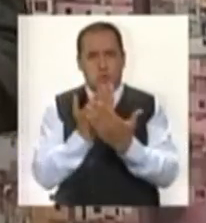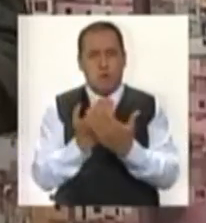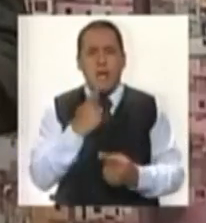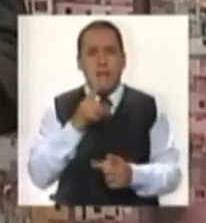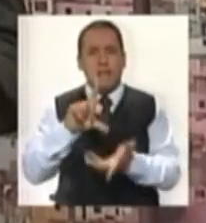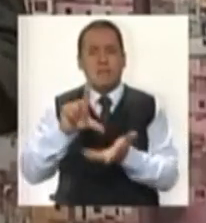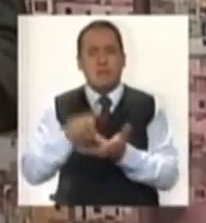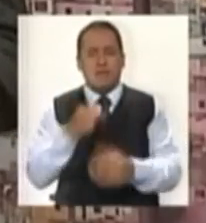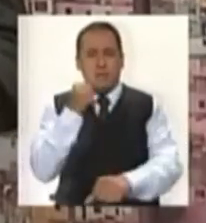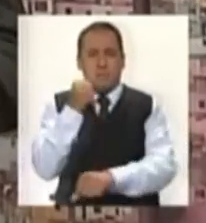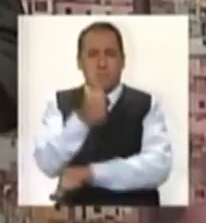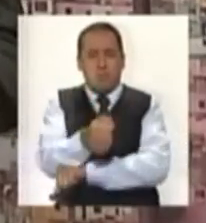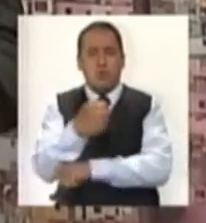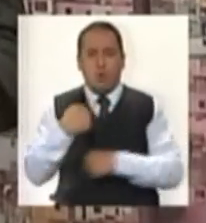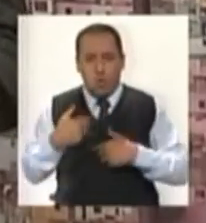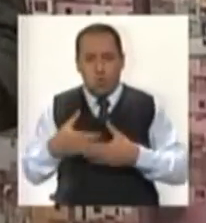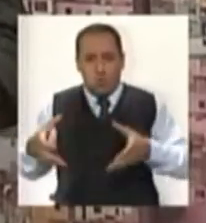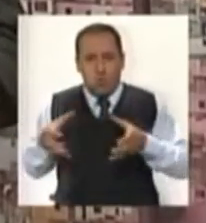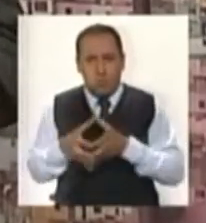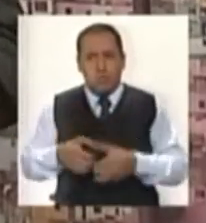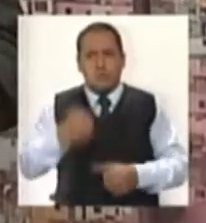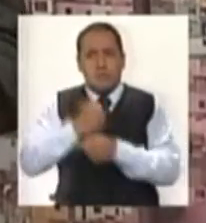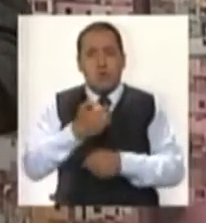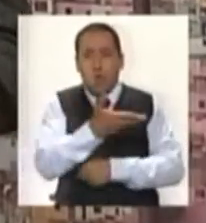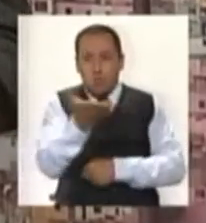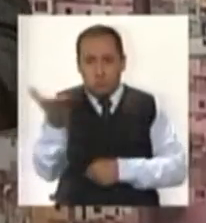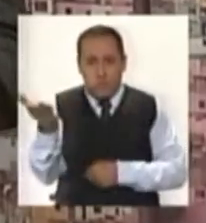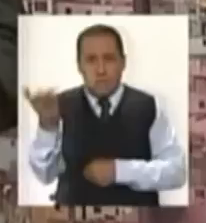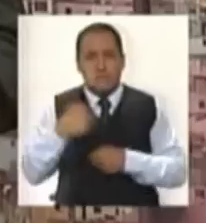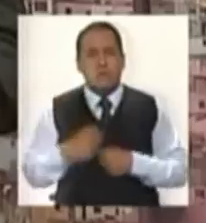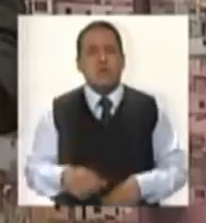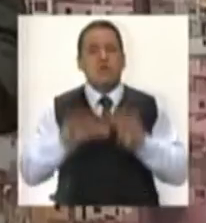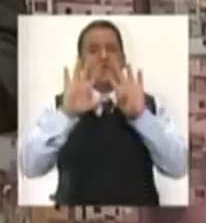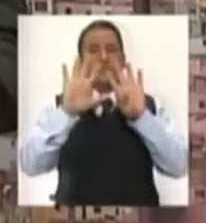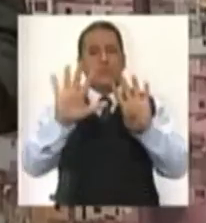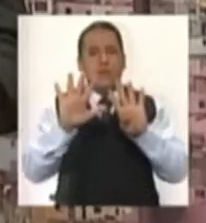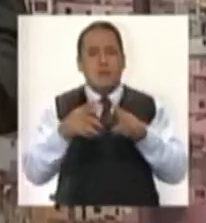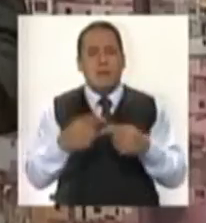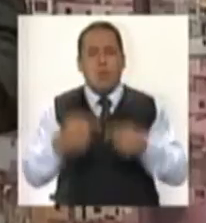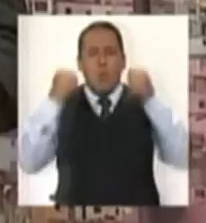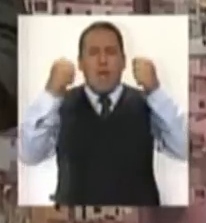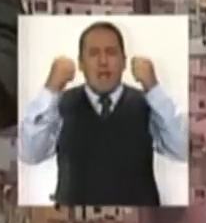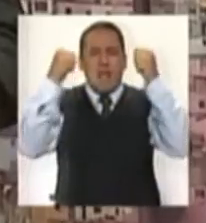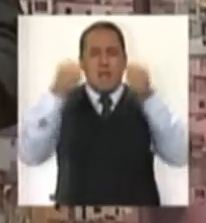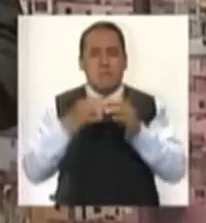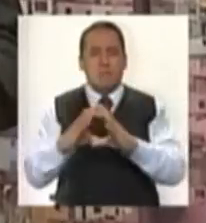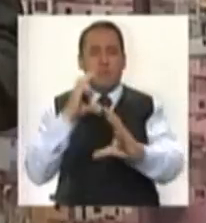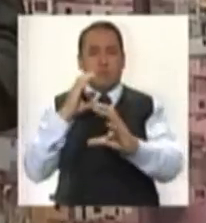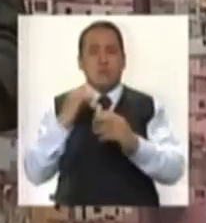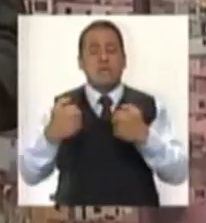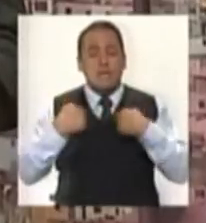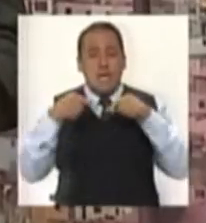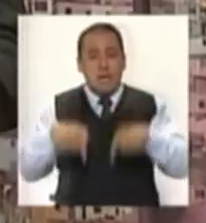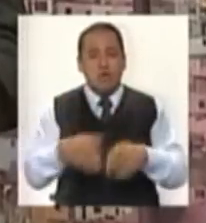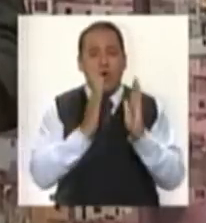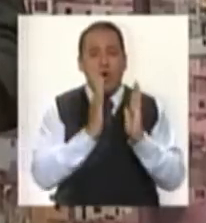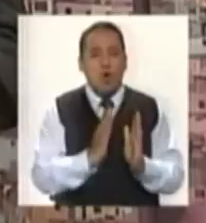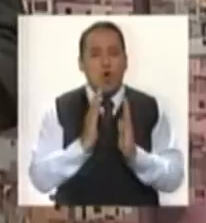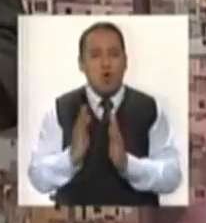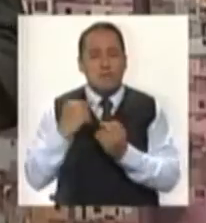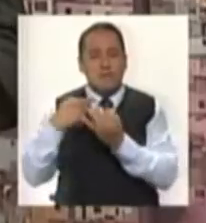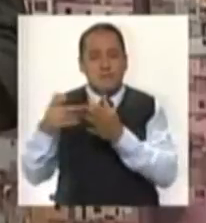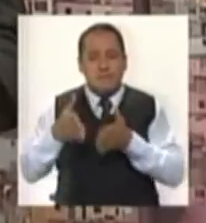y derrotó con nosotros, con ustedes, 9 paros de transporte. Y por eso es que hemos podido ordenar decenas